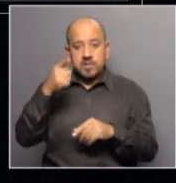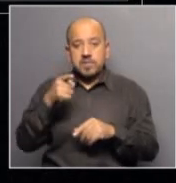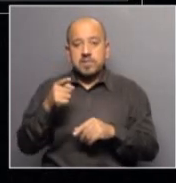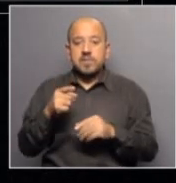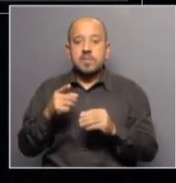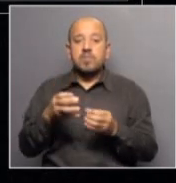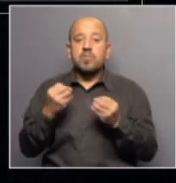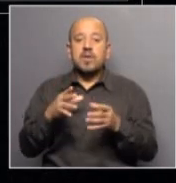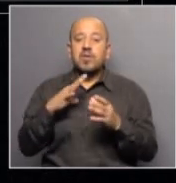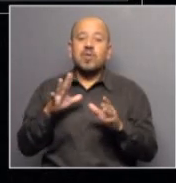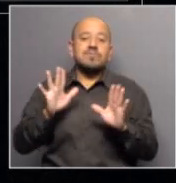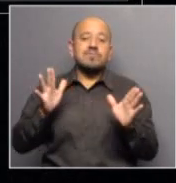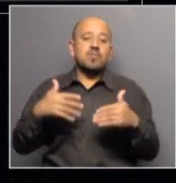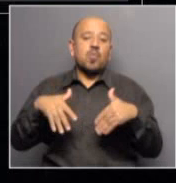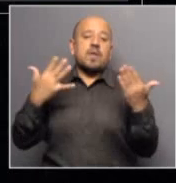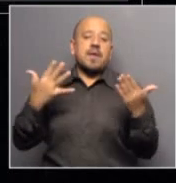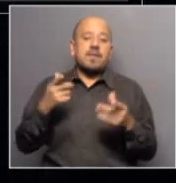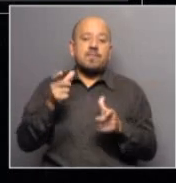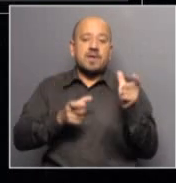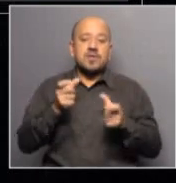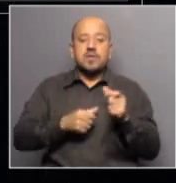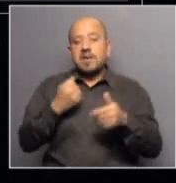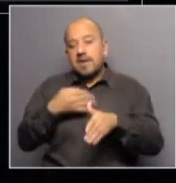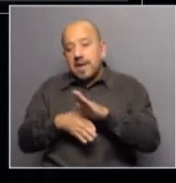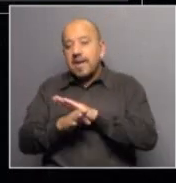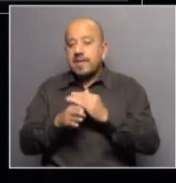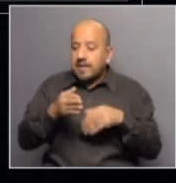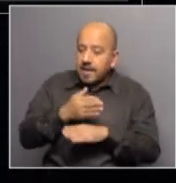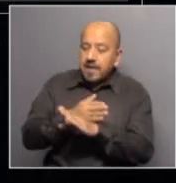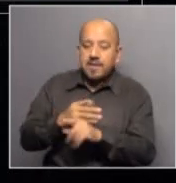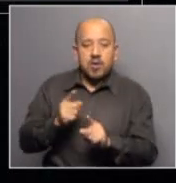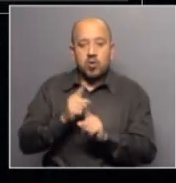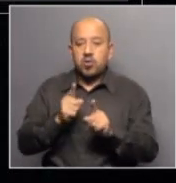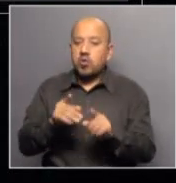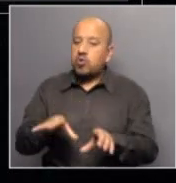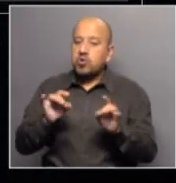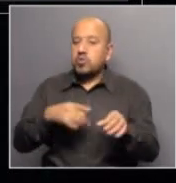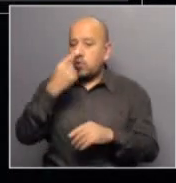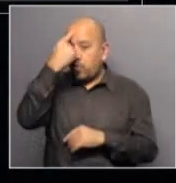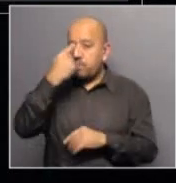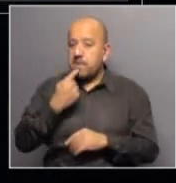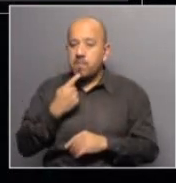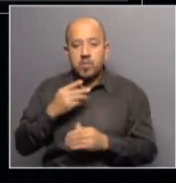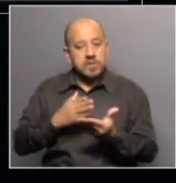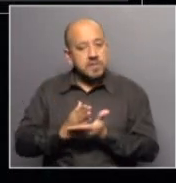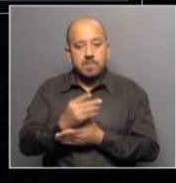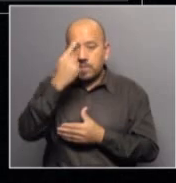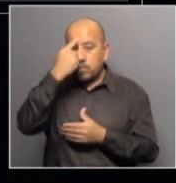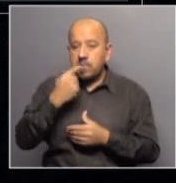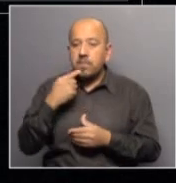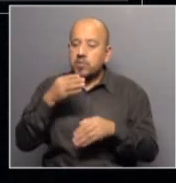clubes, porque no es que cualquier persona puede ir, entrar y estar en el lugar, sino que son siempre las mismas personas que van a ese